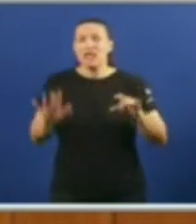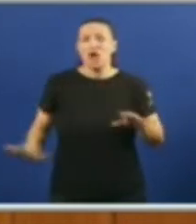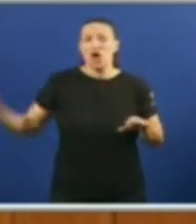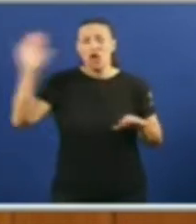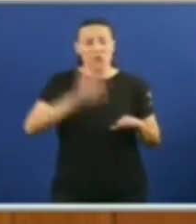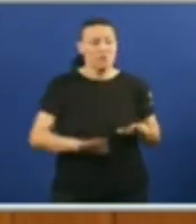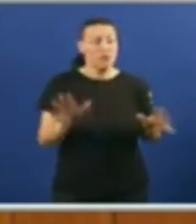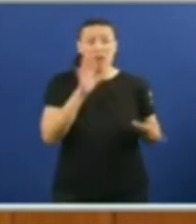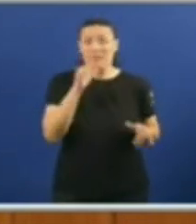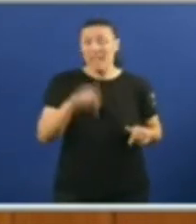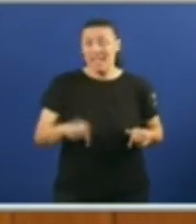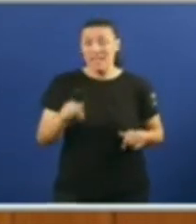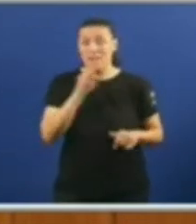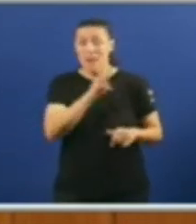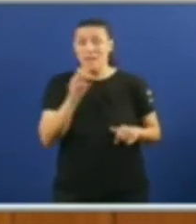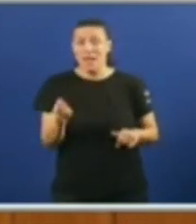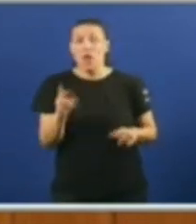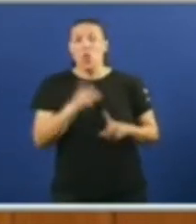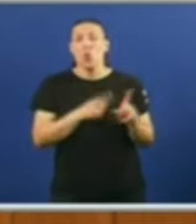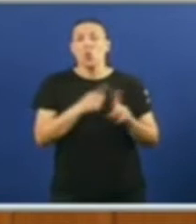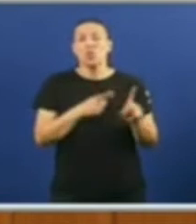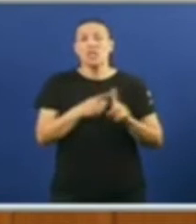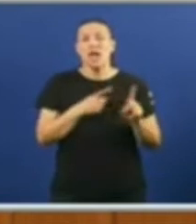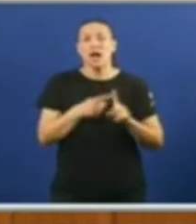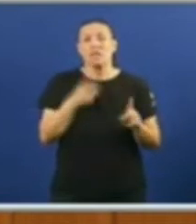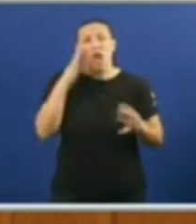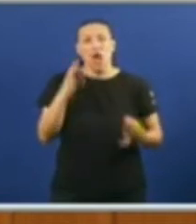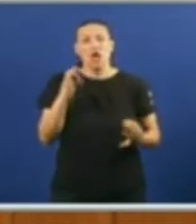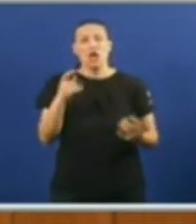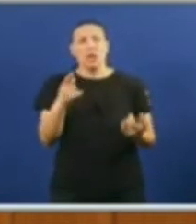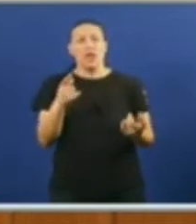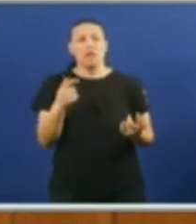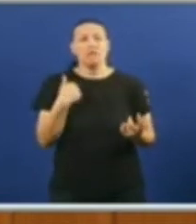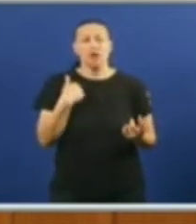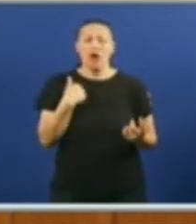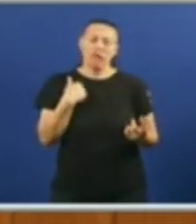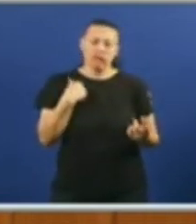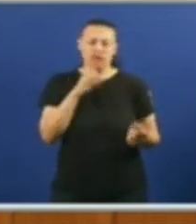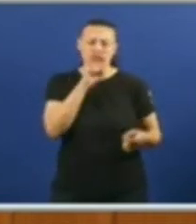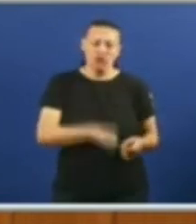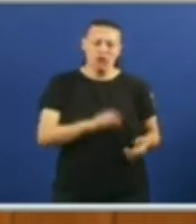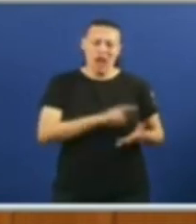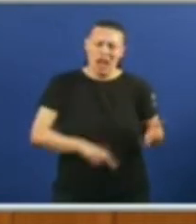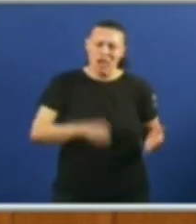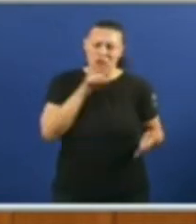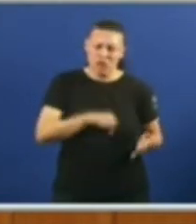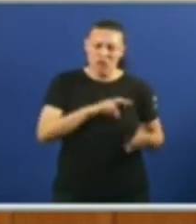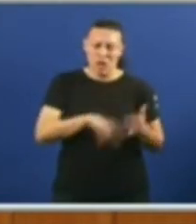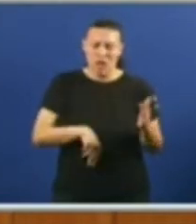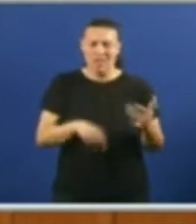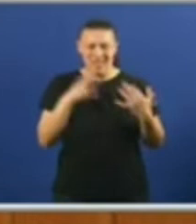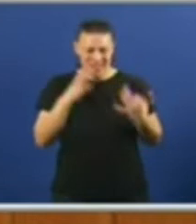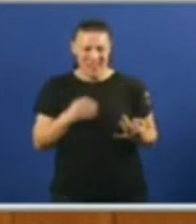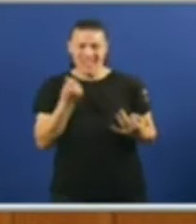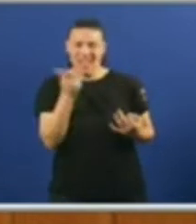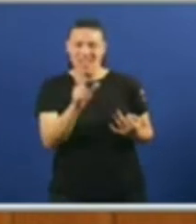que pasa é que aquí o Partido Popular utiliza esa lógica non de ser militantes de Galiza. Entón, a lógica que utiliza o Partido Popular é unha